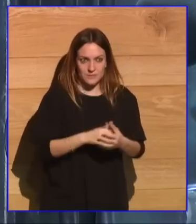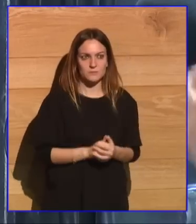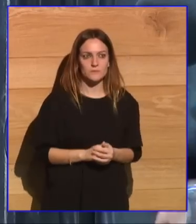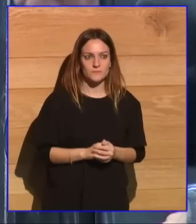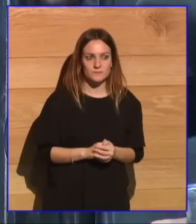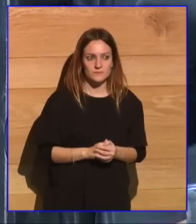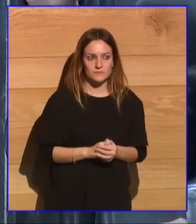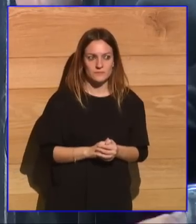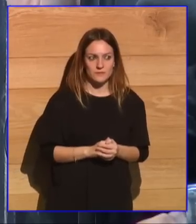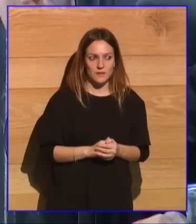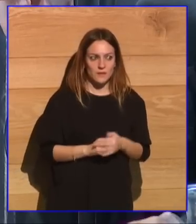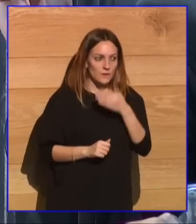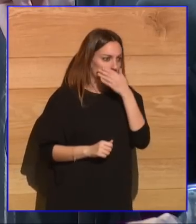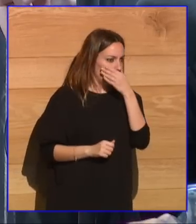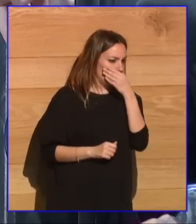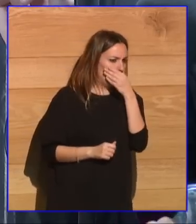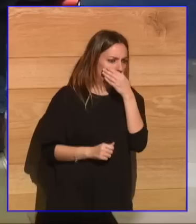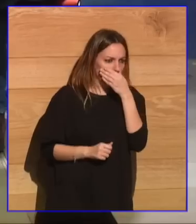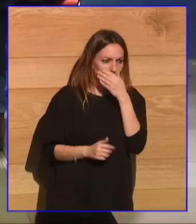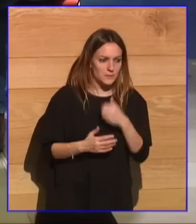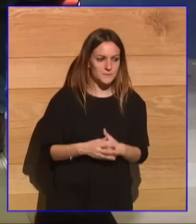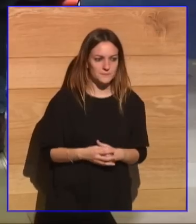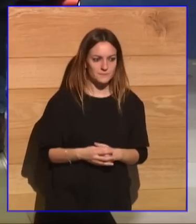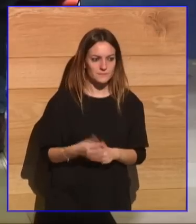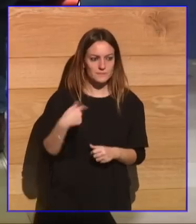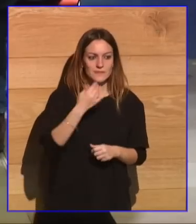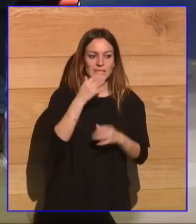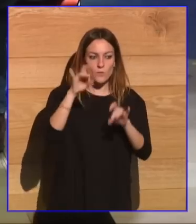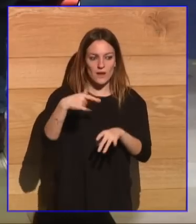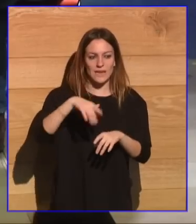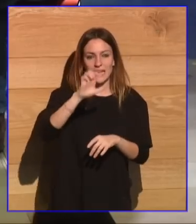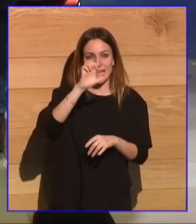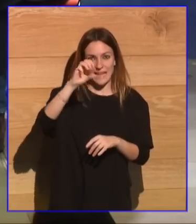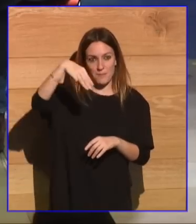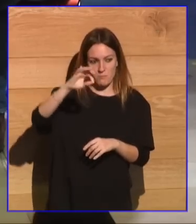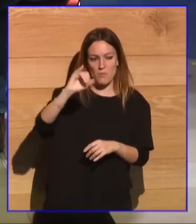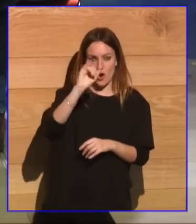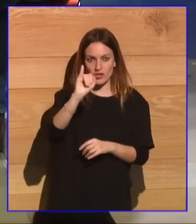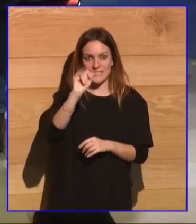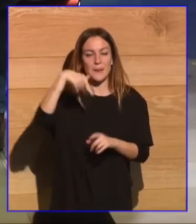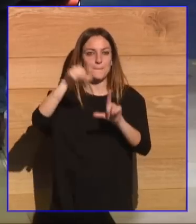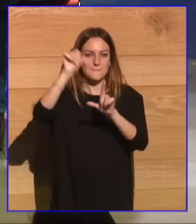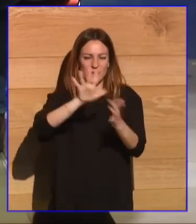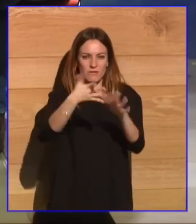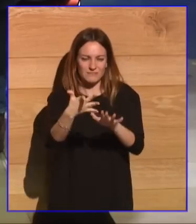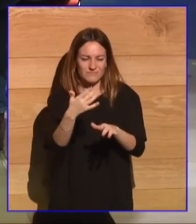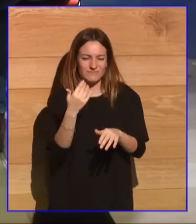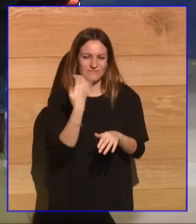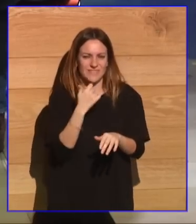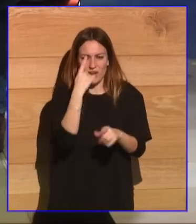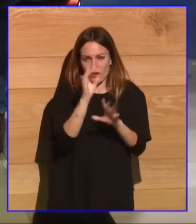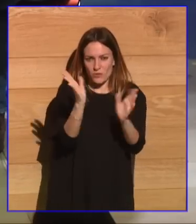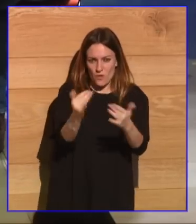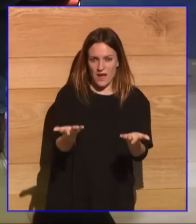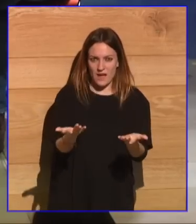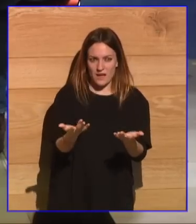en una película. Buenísimo. Pero había precedentes con las películas. Para mí es una obra maestra. Emojis es de las películas de referencia, porque hay